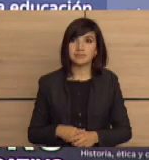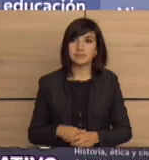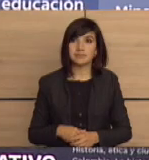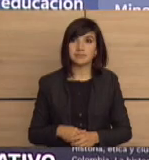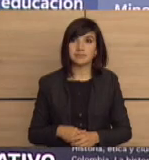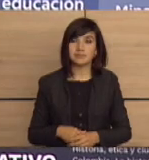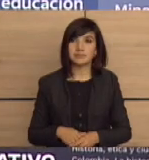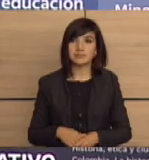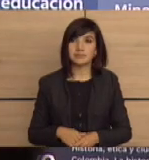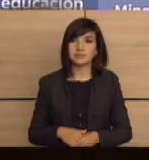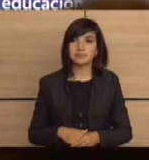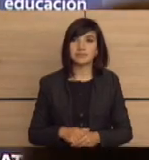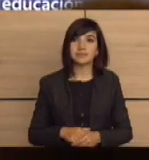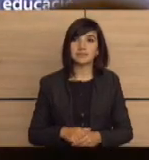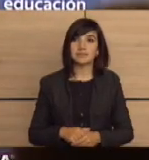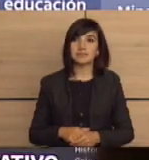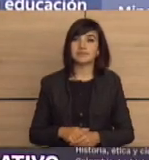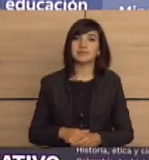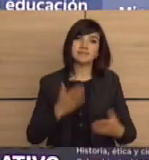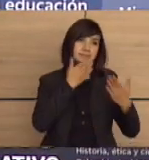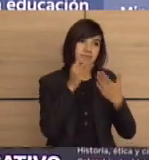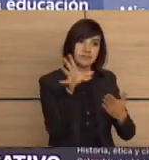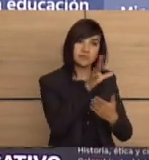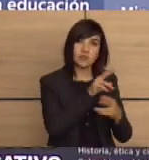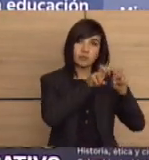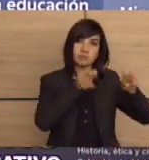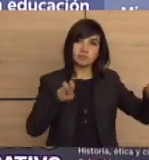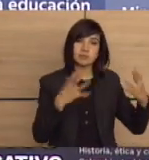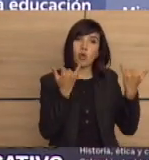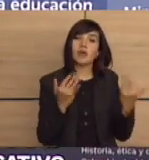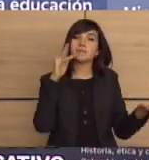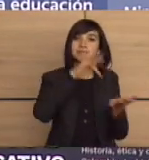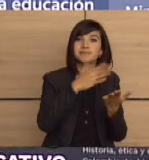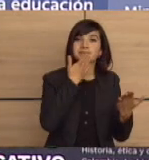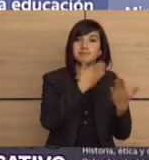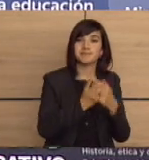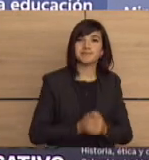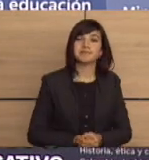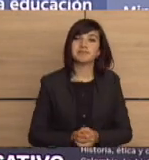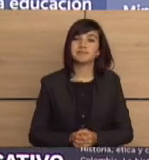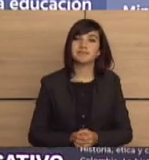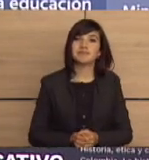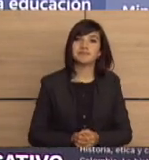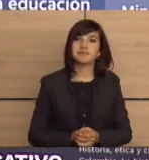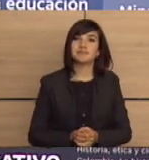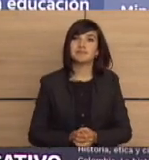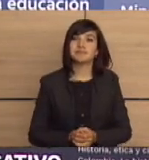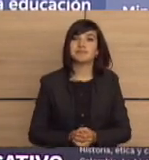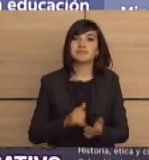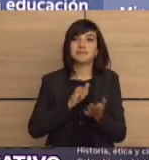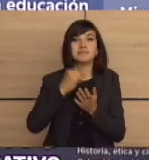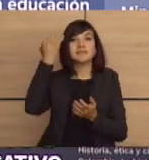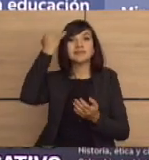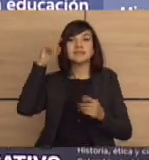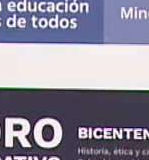A usted y a todos los panelistas. Simplemente para retomar algunas de las ideas, sobre todo de la etapa de cierre